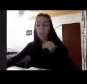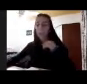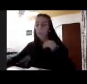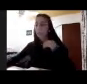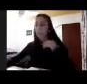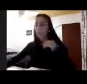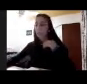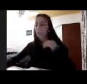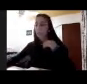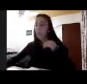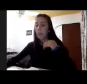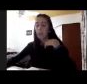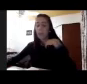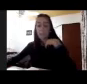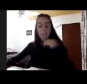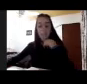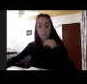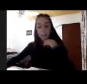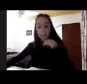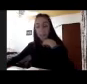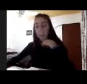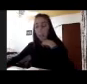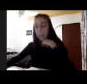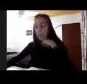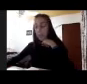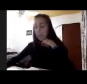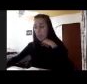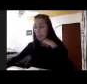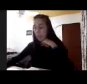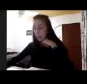espacio para que se sientan parte.